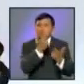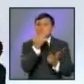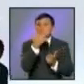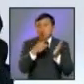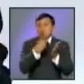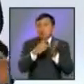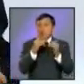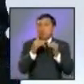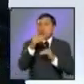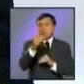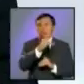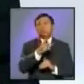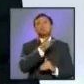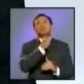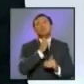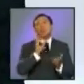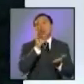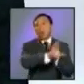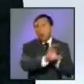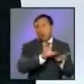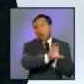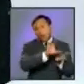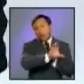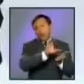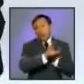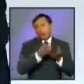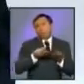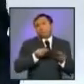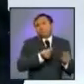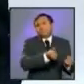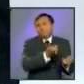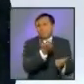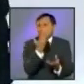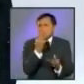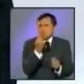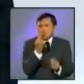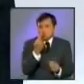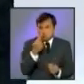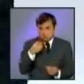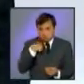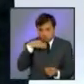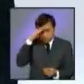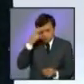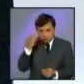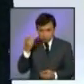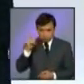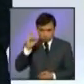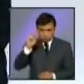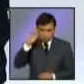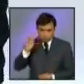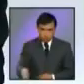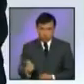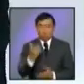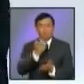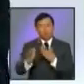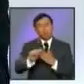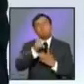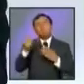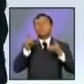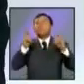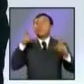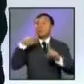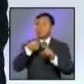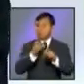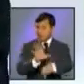válidos en realidad no se nos tiene que olvidar Quiénes son los que mecen ahora sí quién es la mano que mece la cuna no